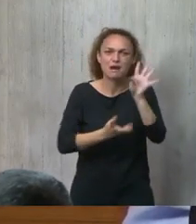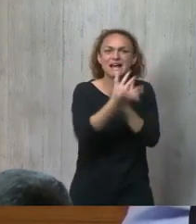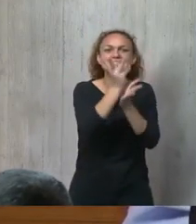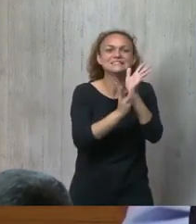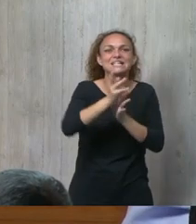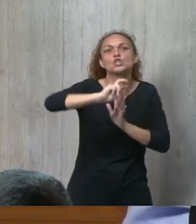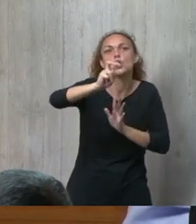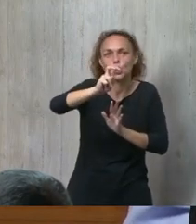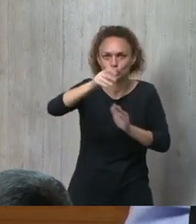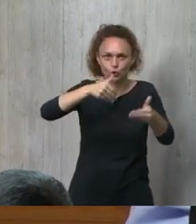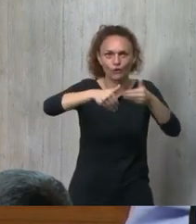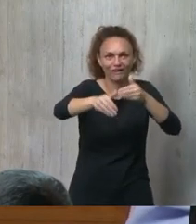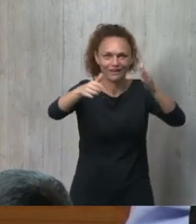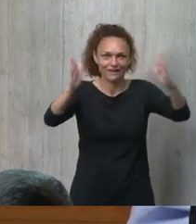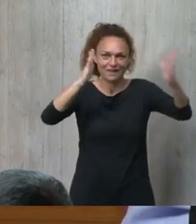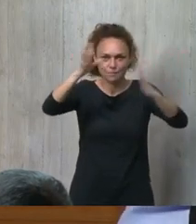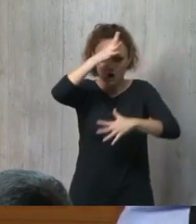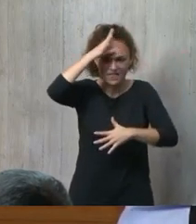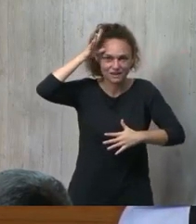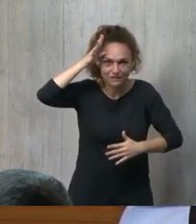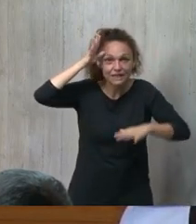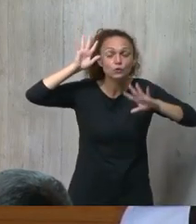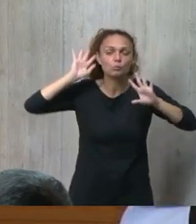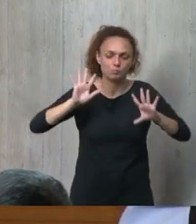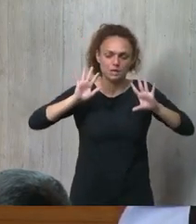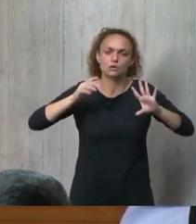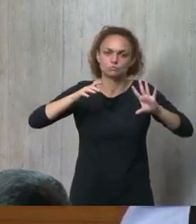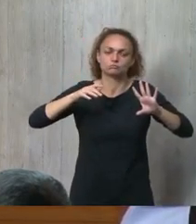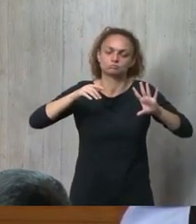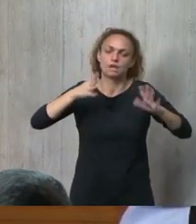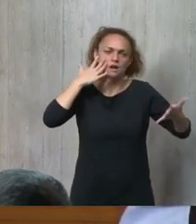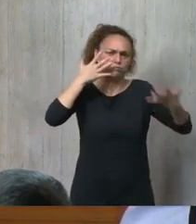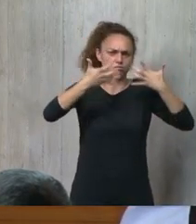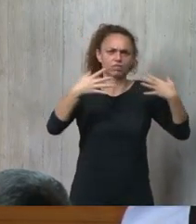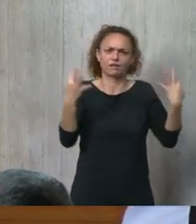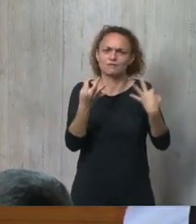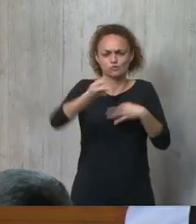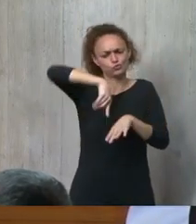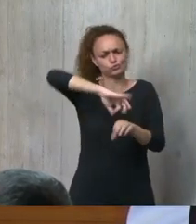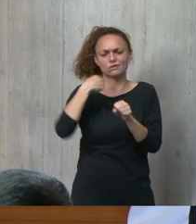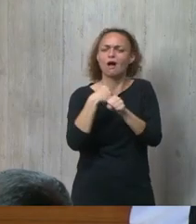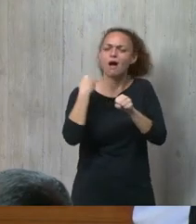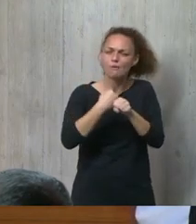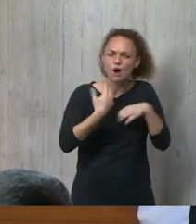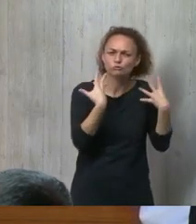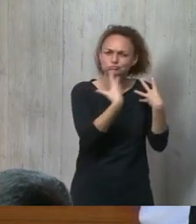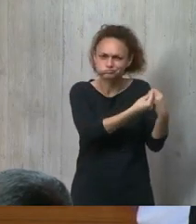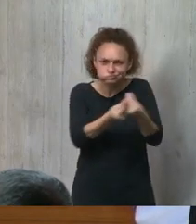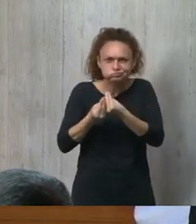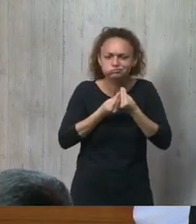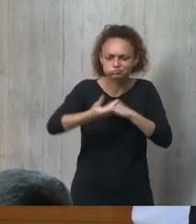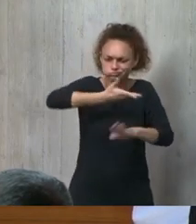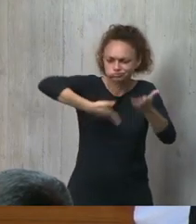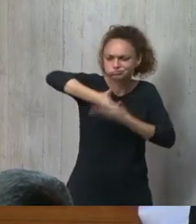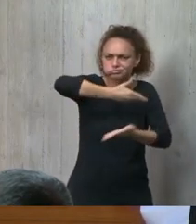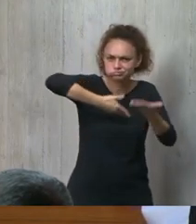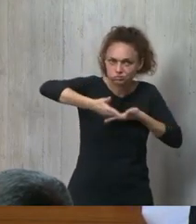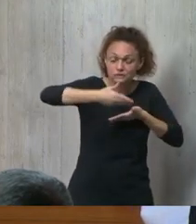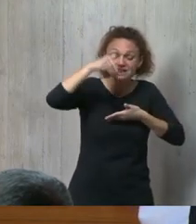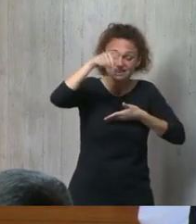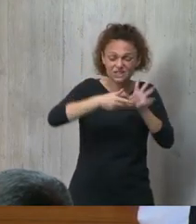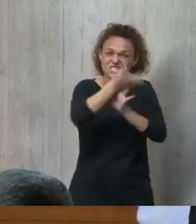que, en cualquier caso, he de resaltar que hemos trabajado conjuntamente, y yo creo que probablemente un incendio complicado